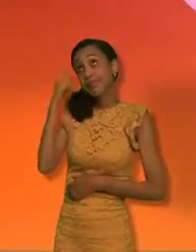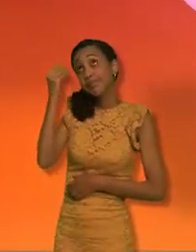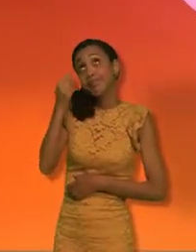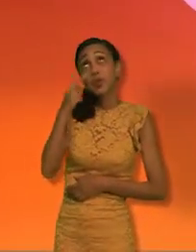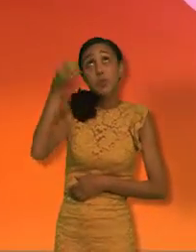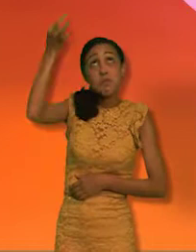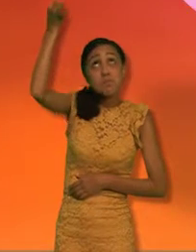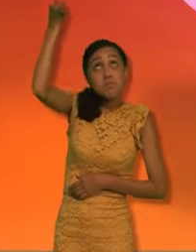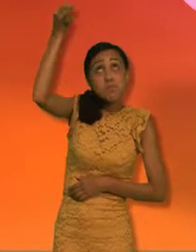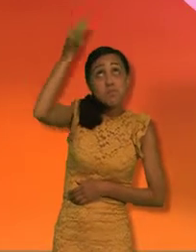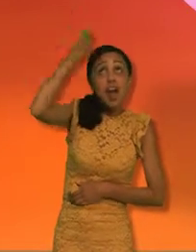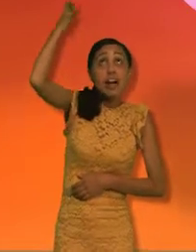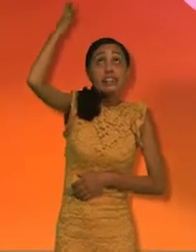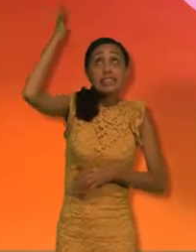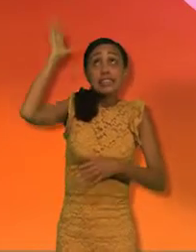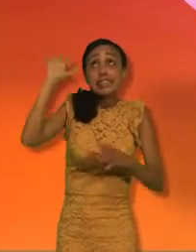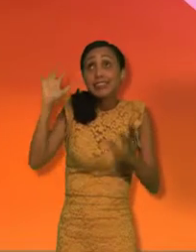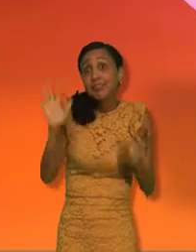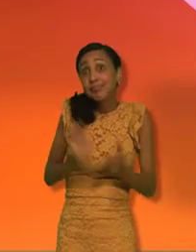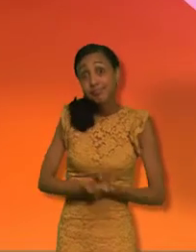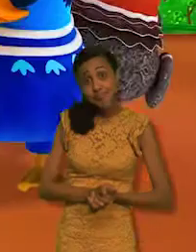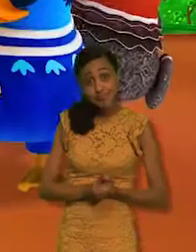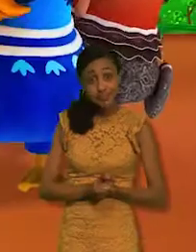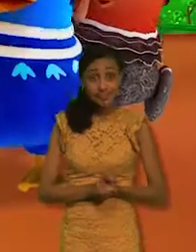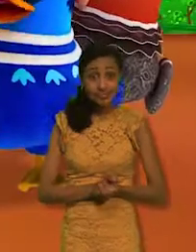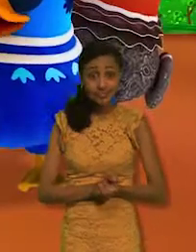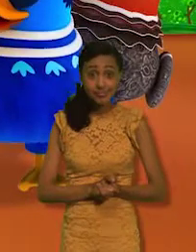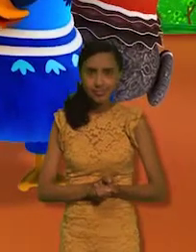¡Me cayó una ciruela en la cabeza!